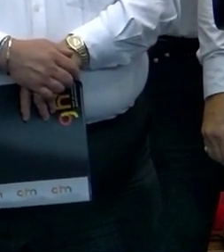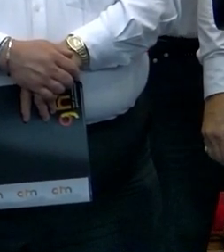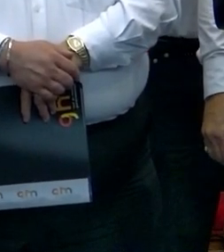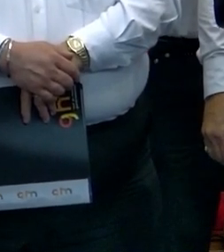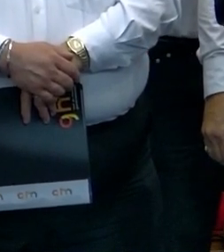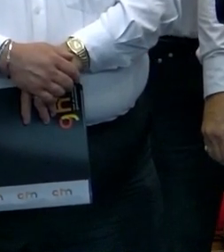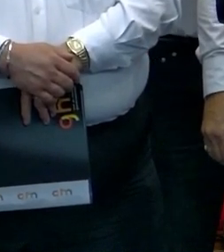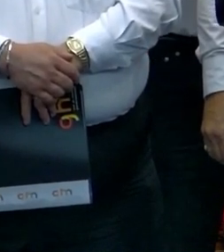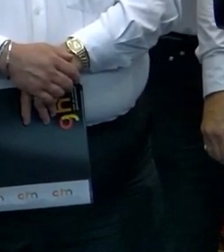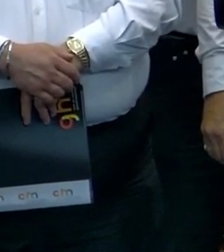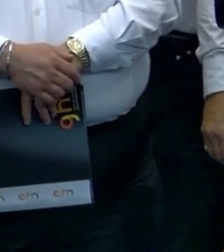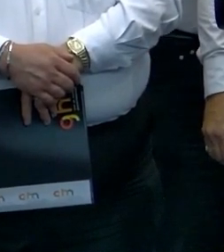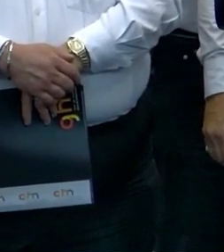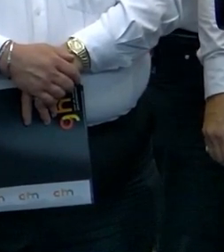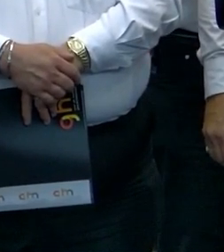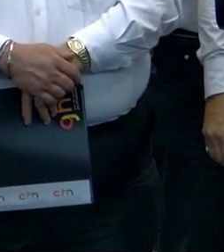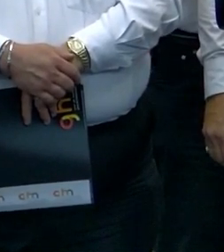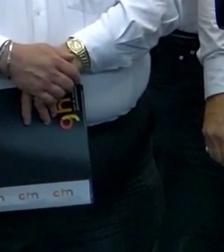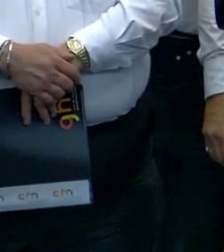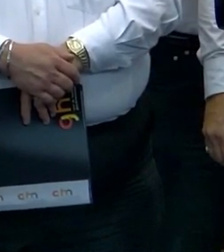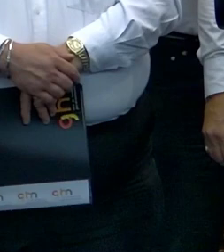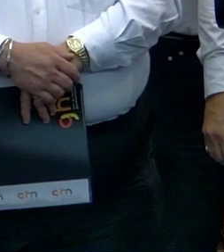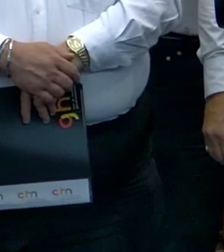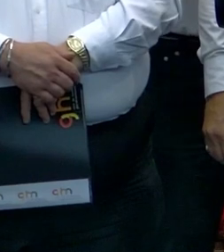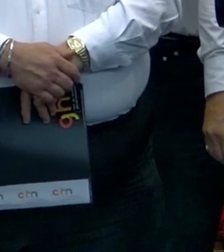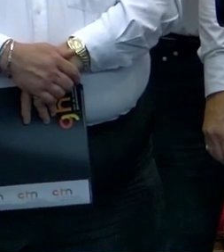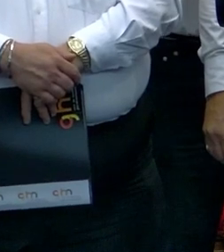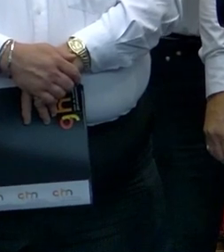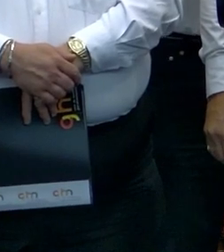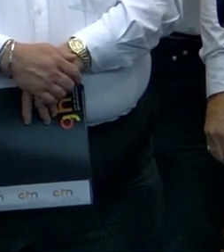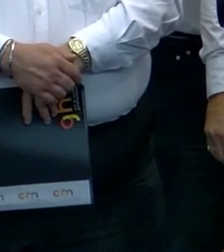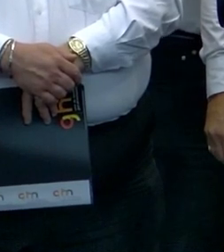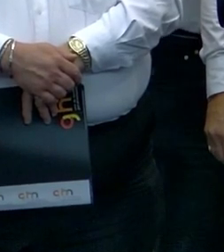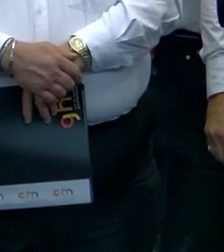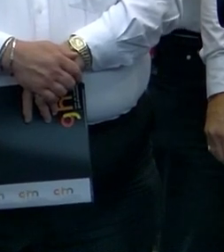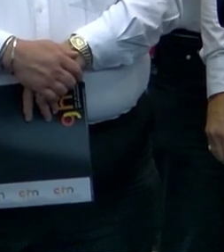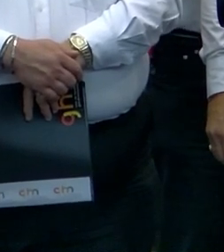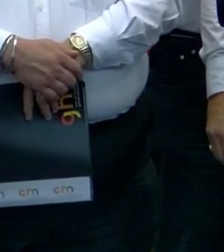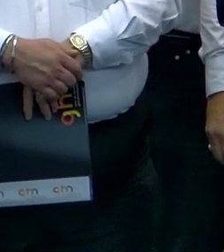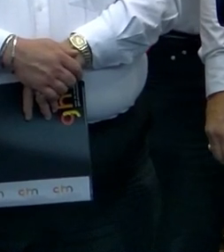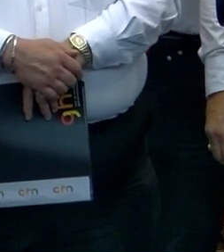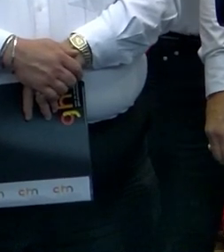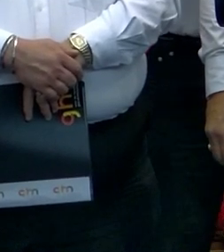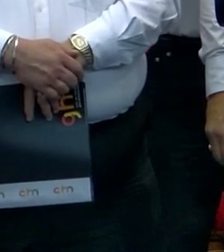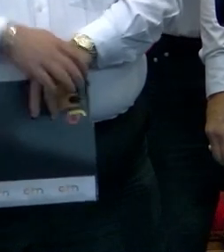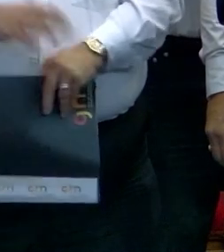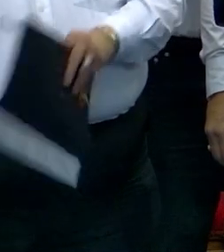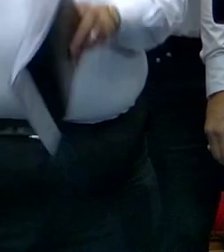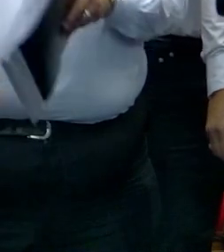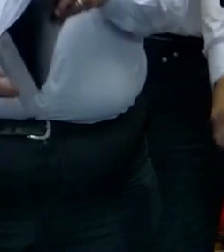ponemos y seguidamente de Samantha Navarro, Mariposa.